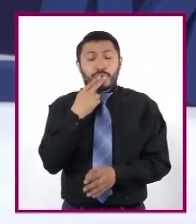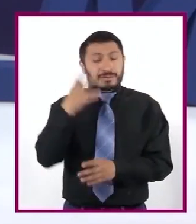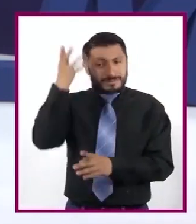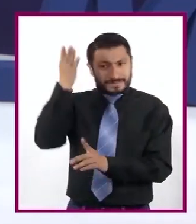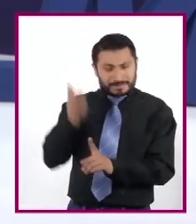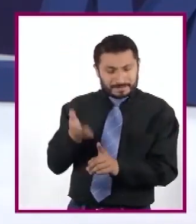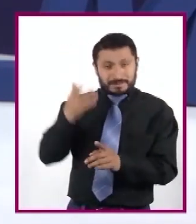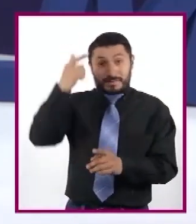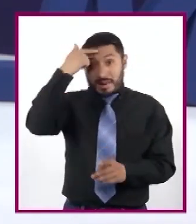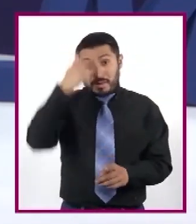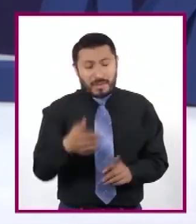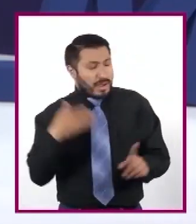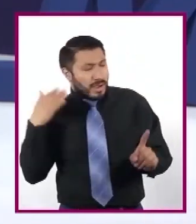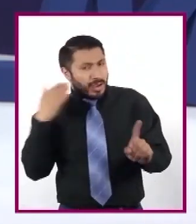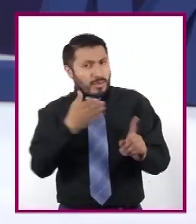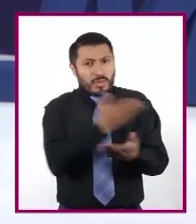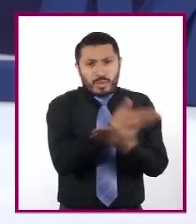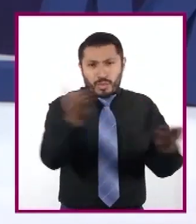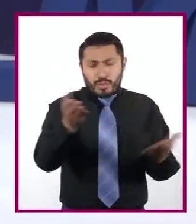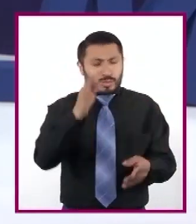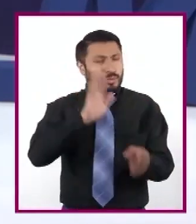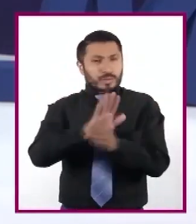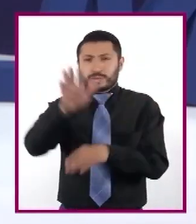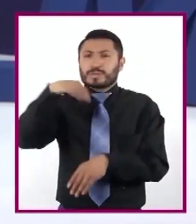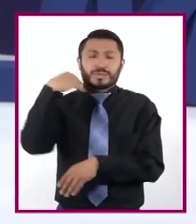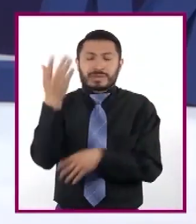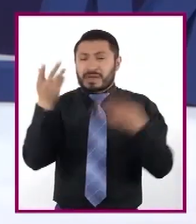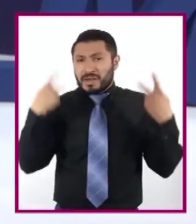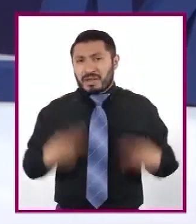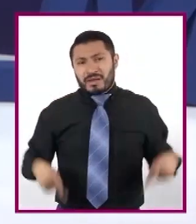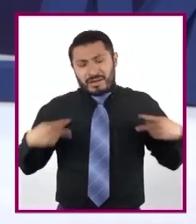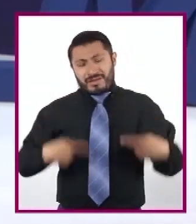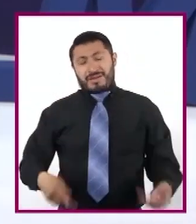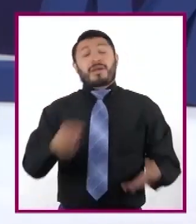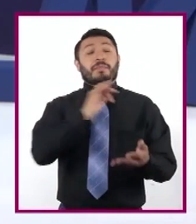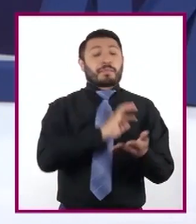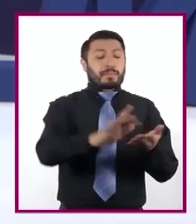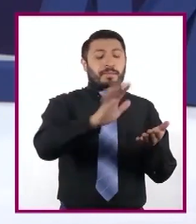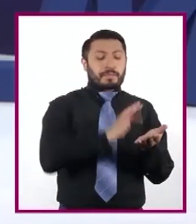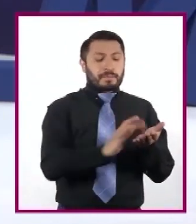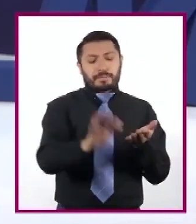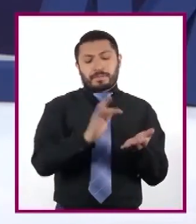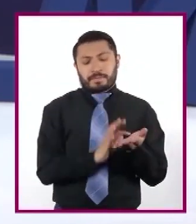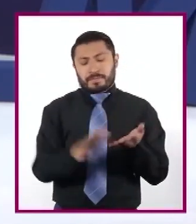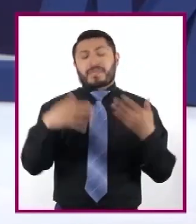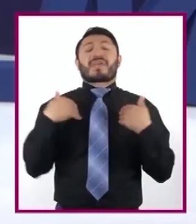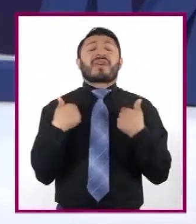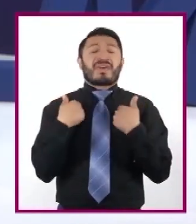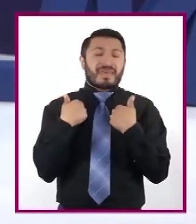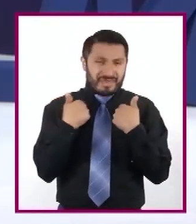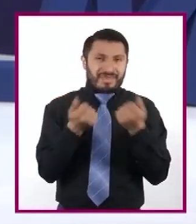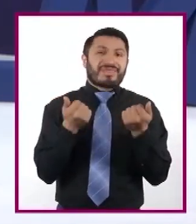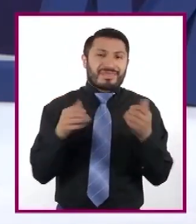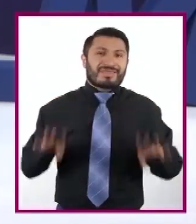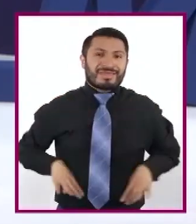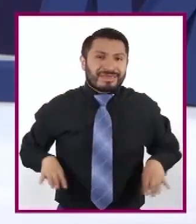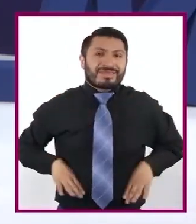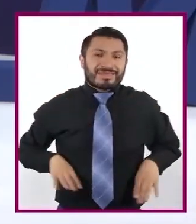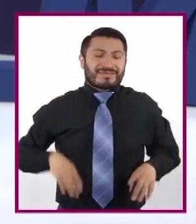la finalidad de que ustedes y cualquier lector comprenda a lo largo de la lectura las características y el sentido de lo